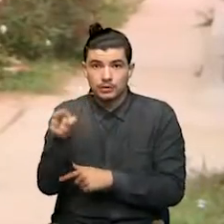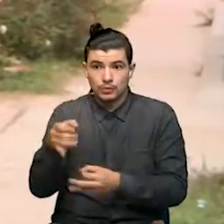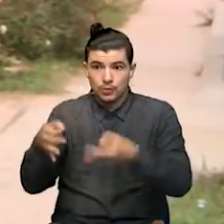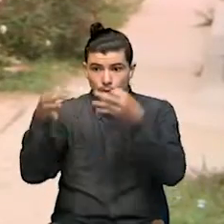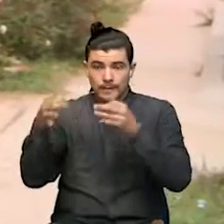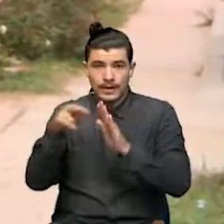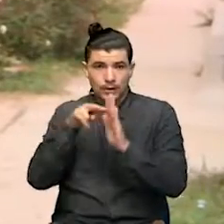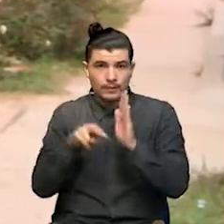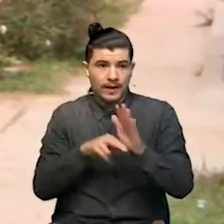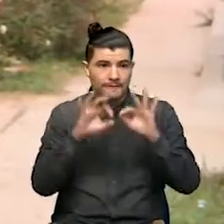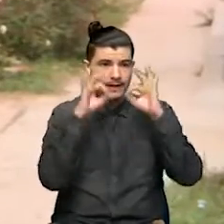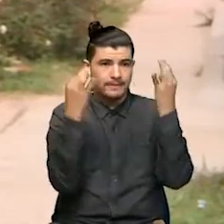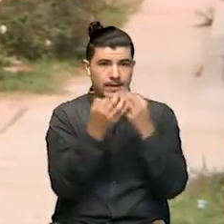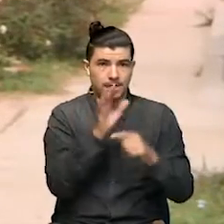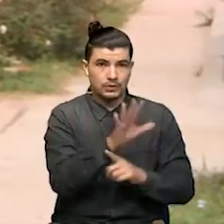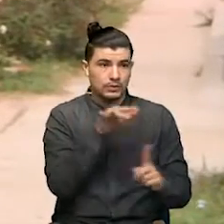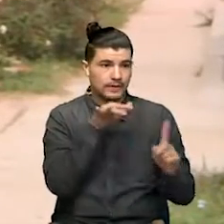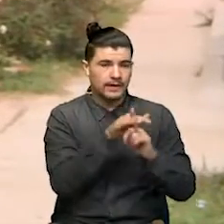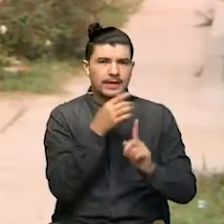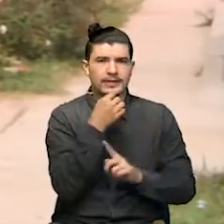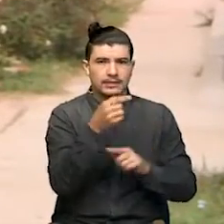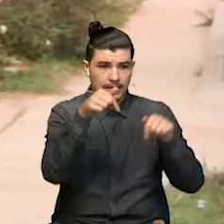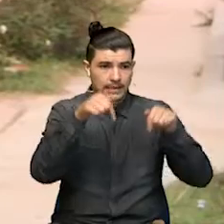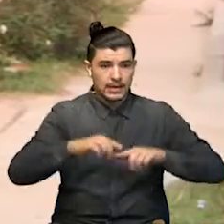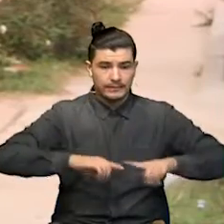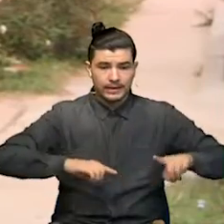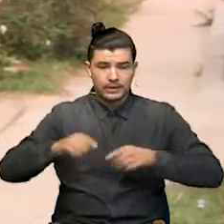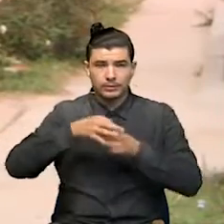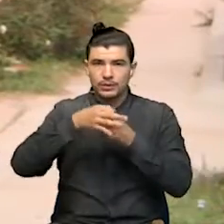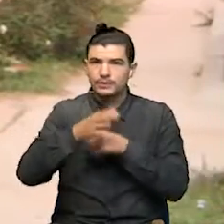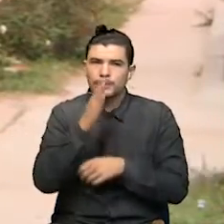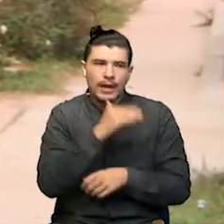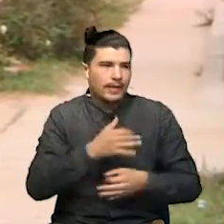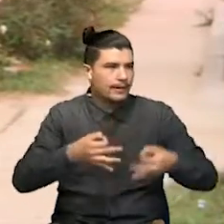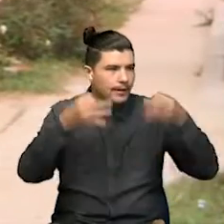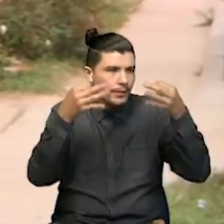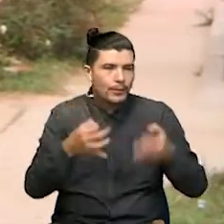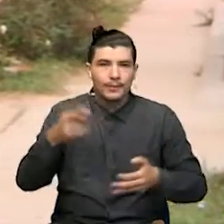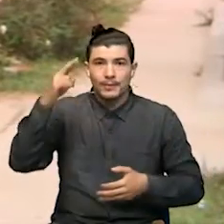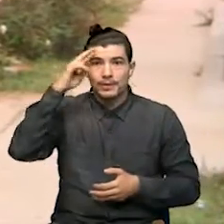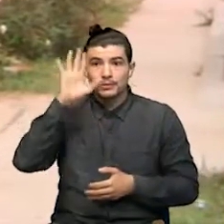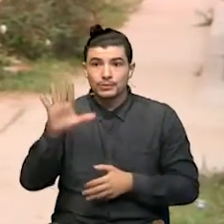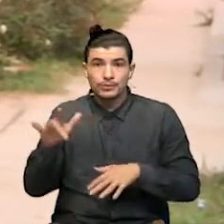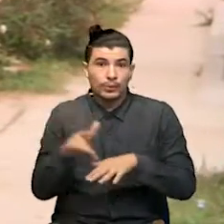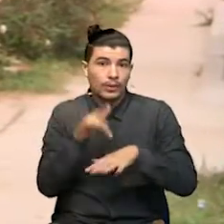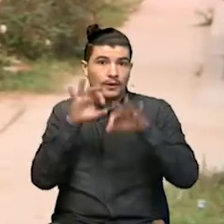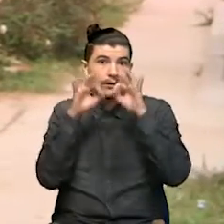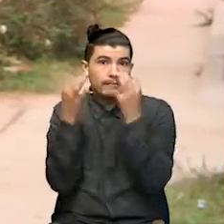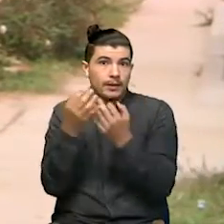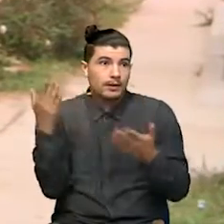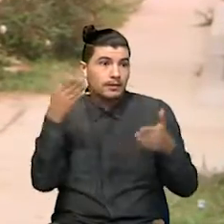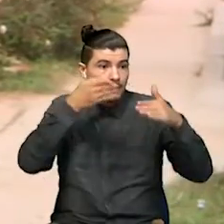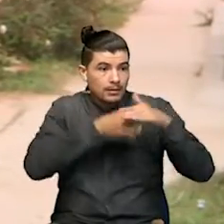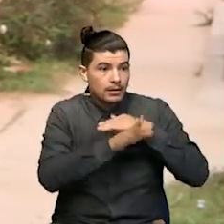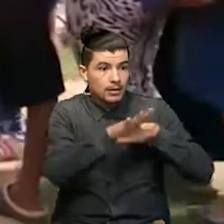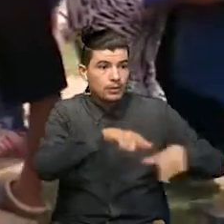Las familias afectadas consideran que la administración municipal no les ha cumplido y por eso se ven en la obligación de invadir.